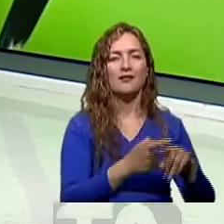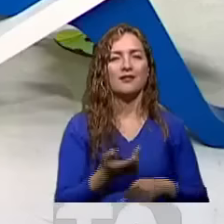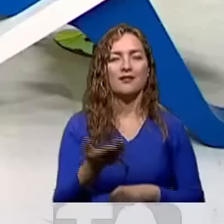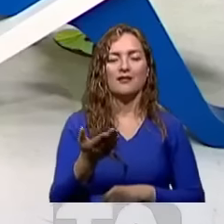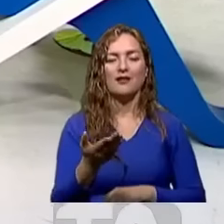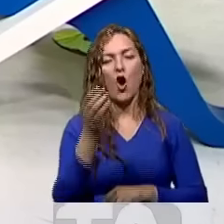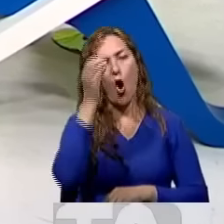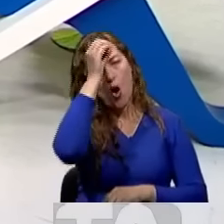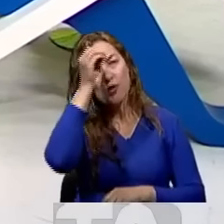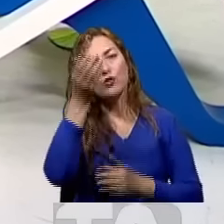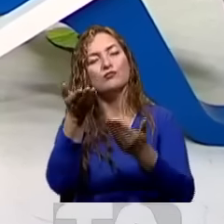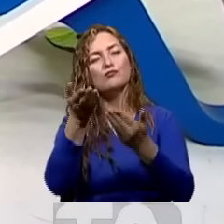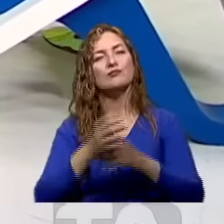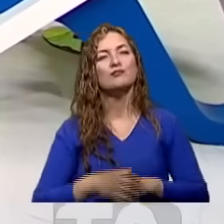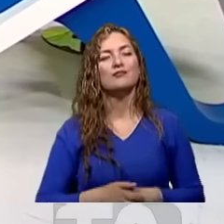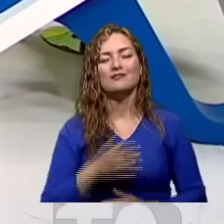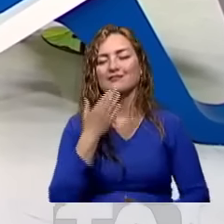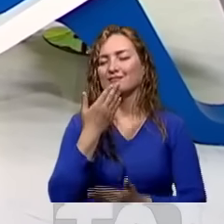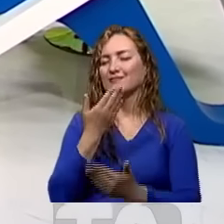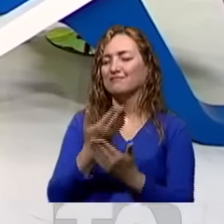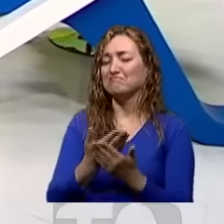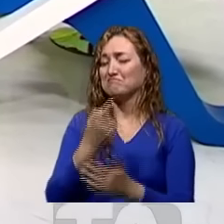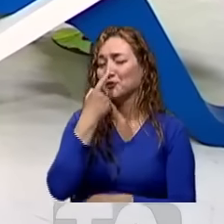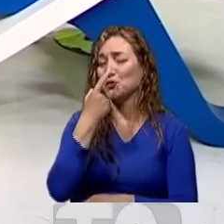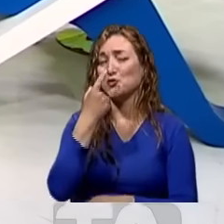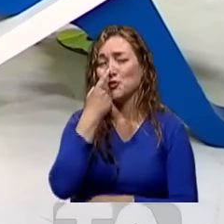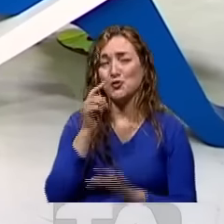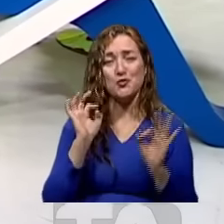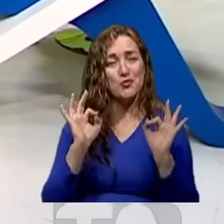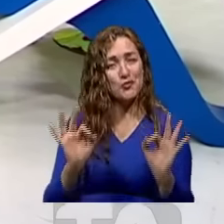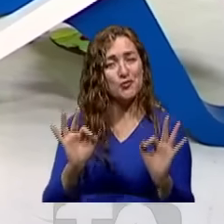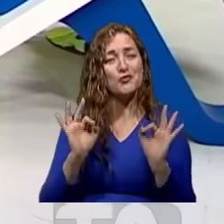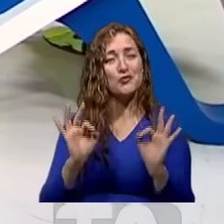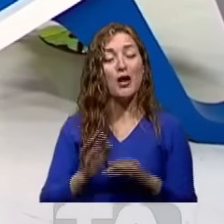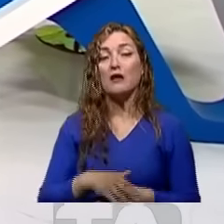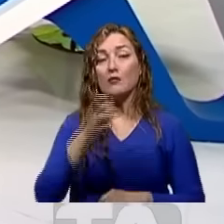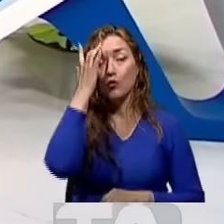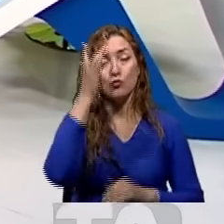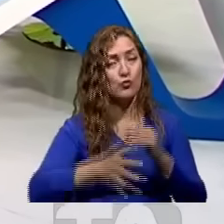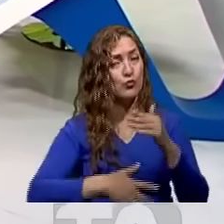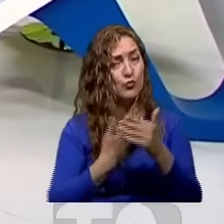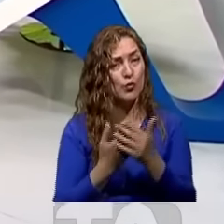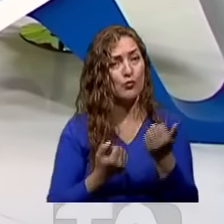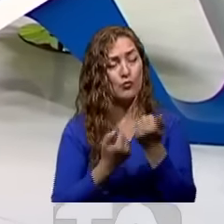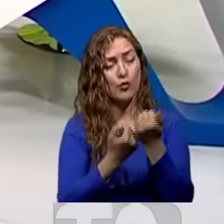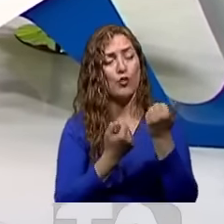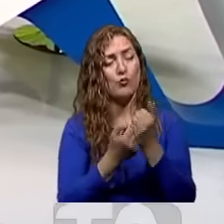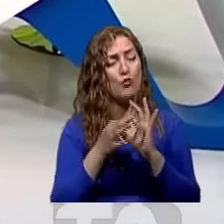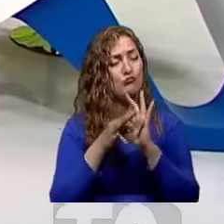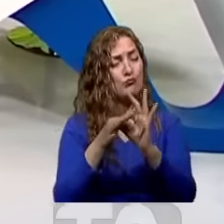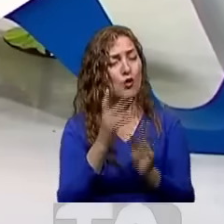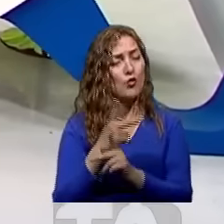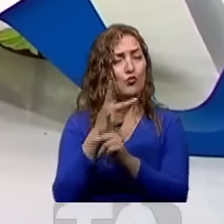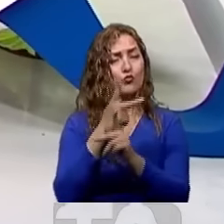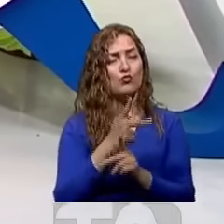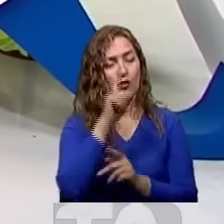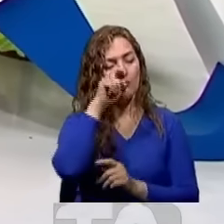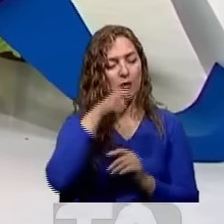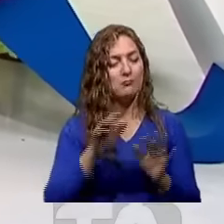¿qué les pareció? Gracias, Nati. Súper interesante, además, porque nosotros todos debemos ser parte de la conservación de esta